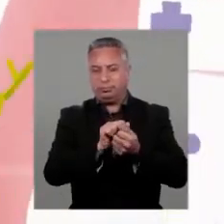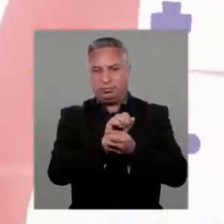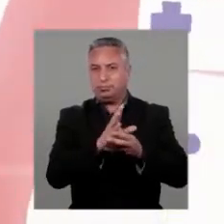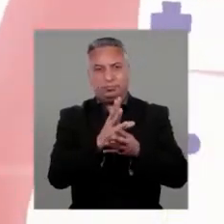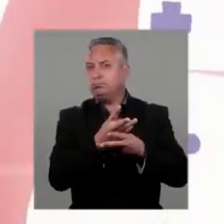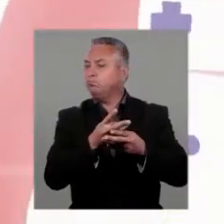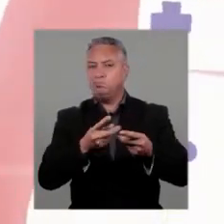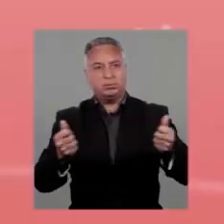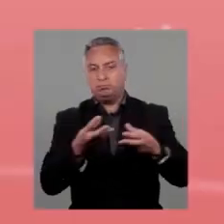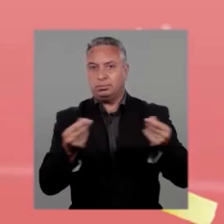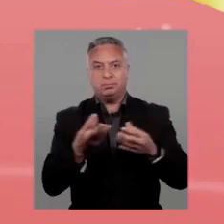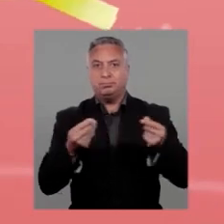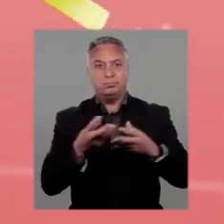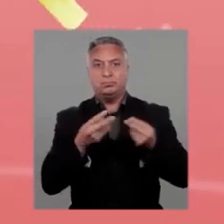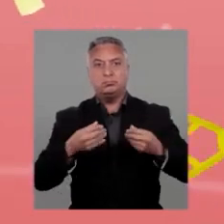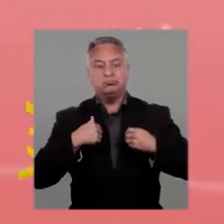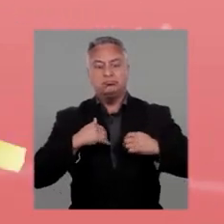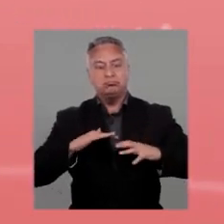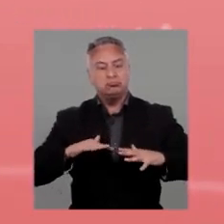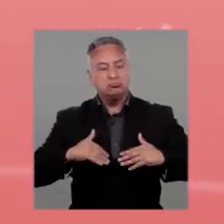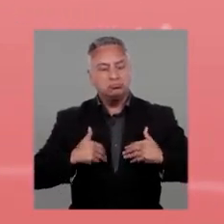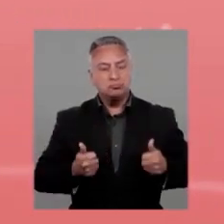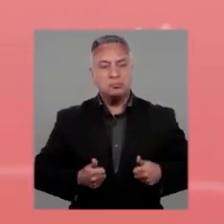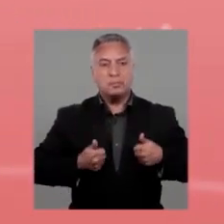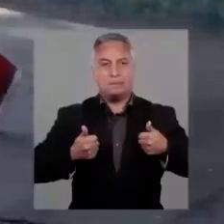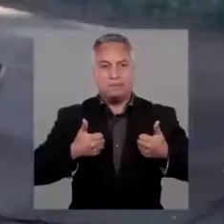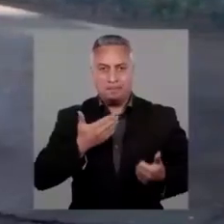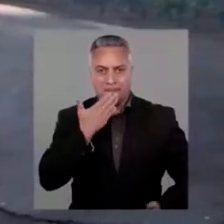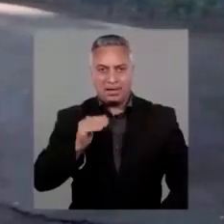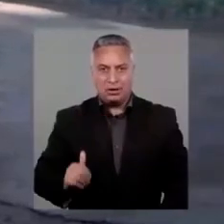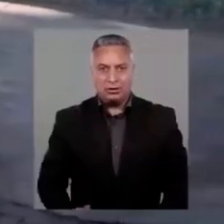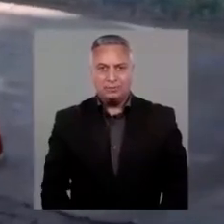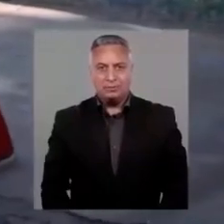virus específicamente para destruirlo.